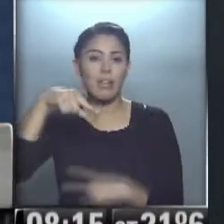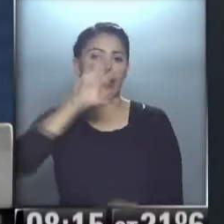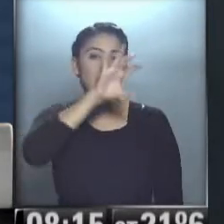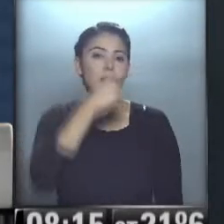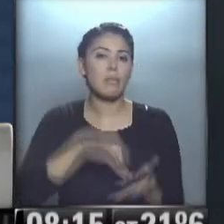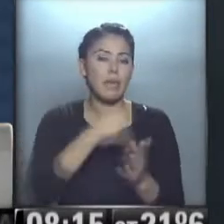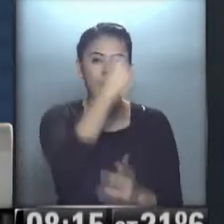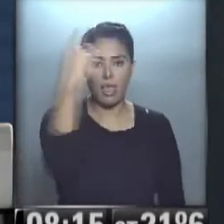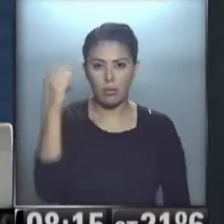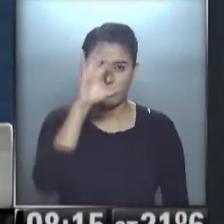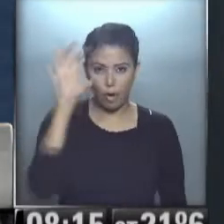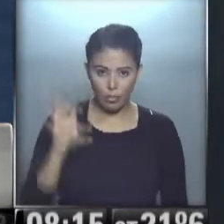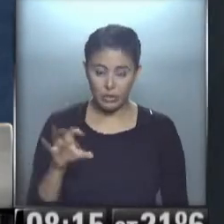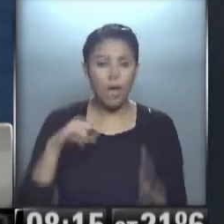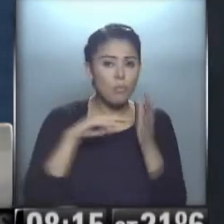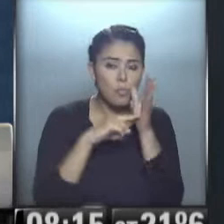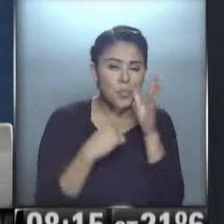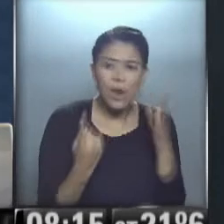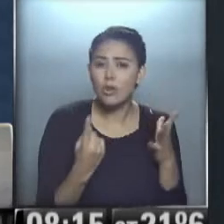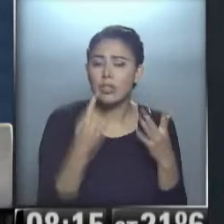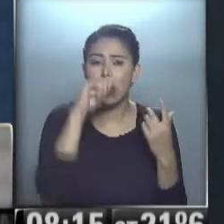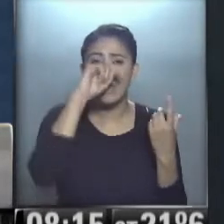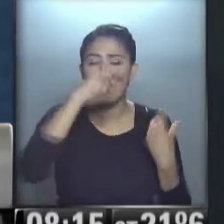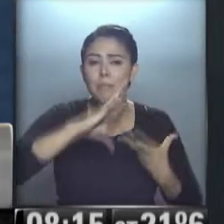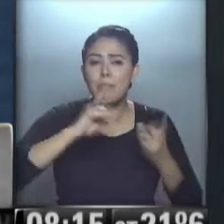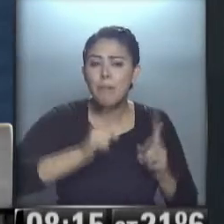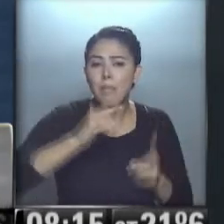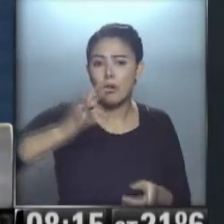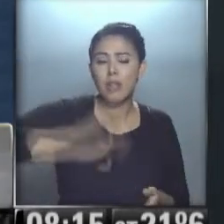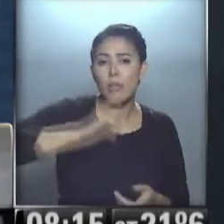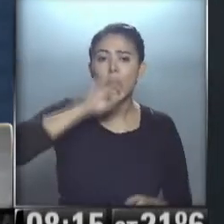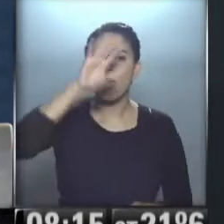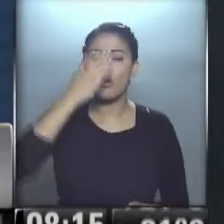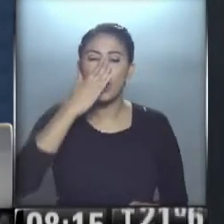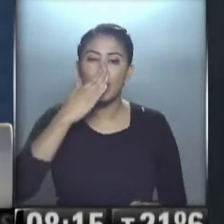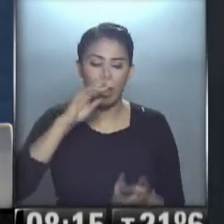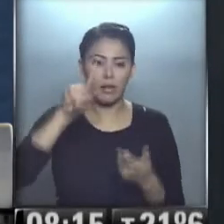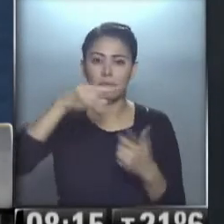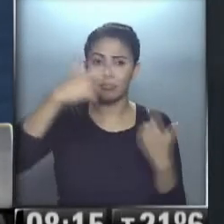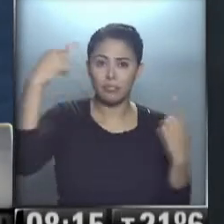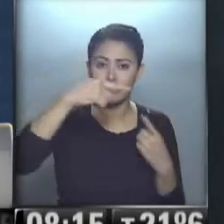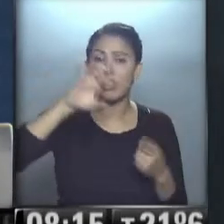sí. Buenos Aires no tiene la misma estructura salarial que Córdoba, Córdoba que